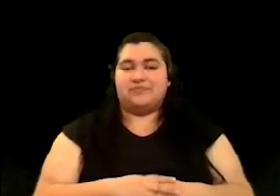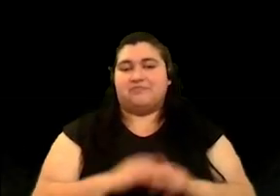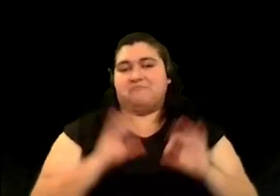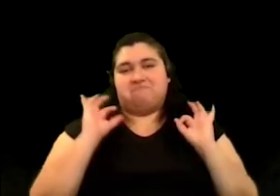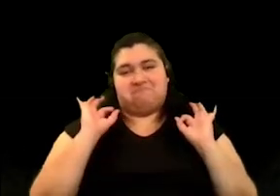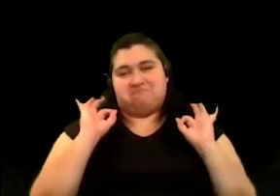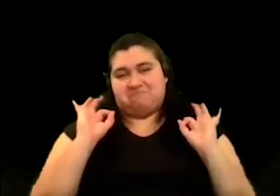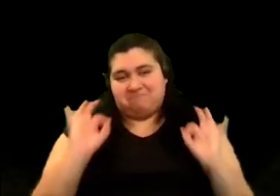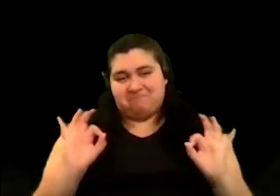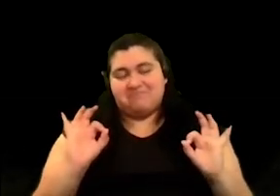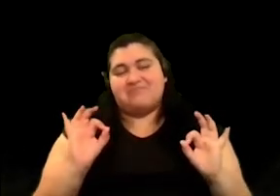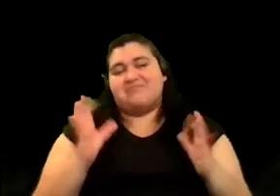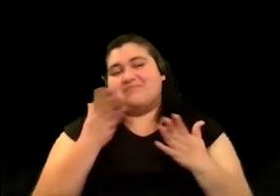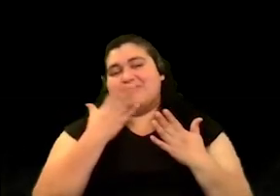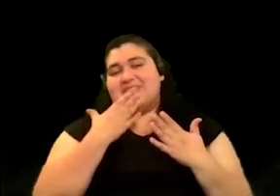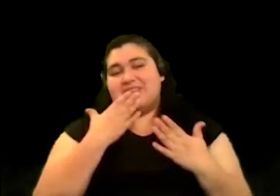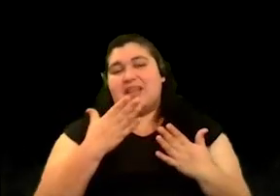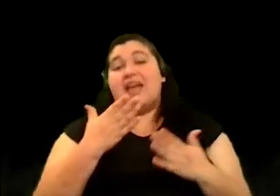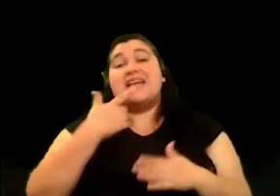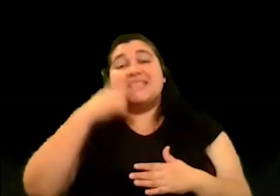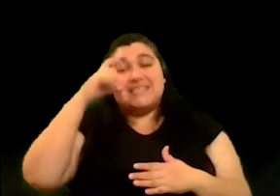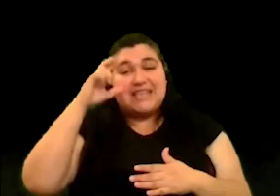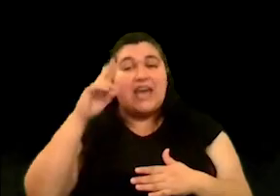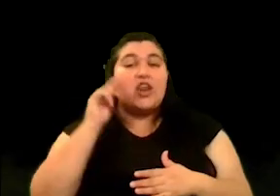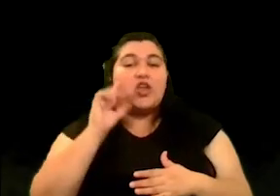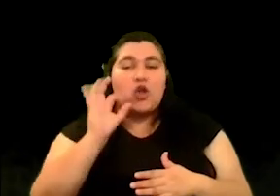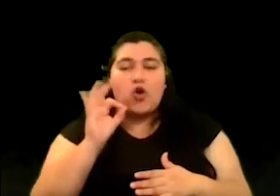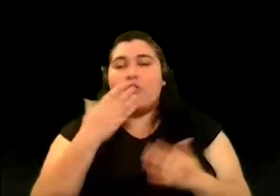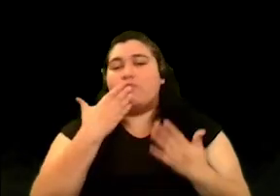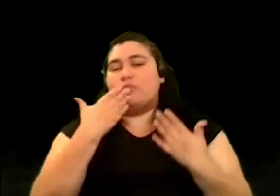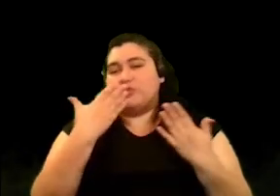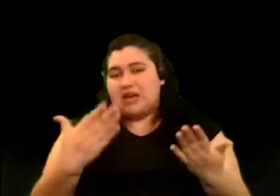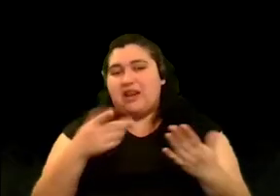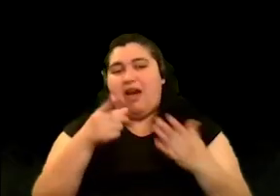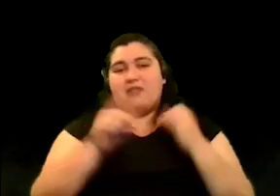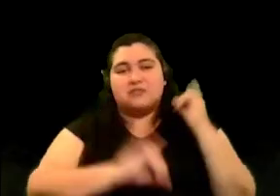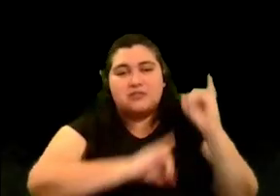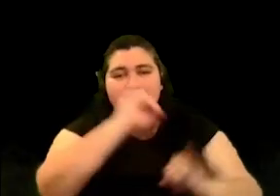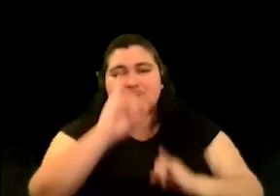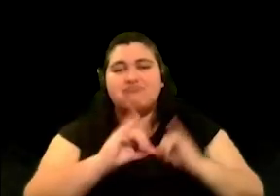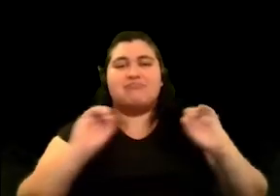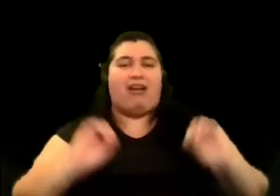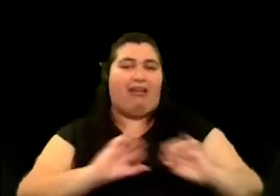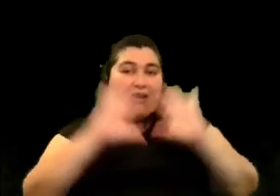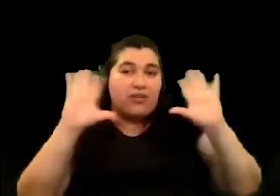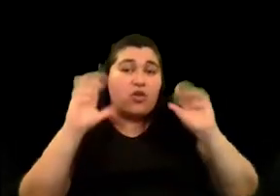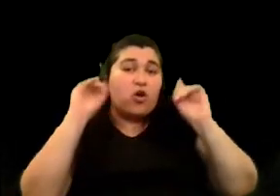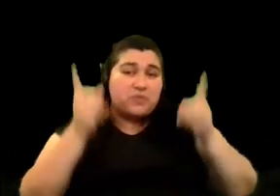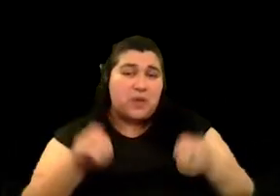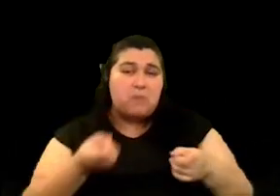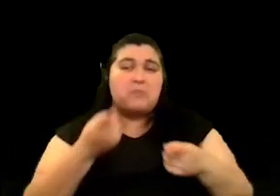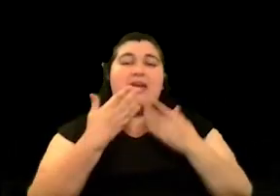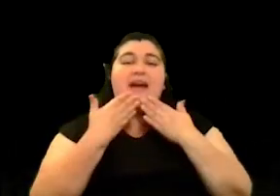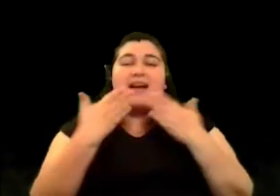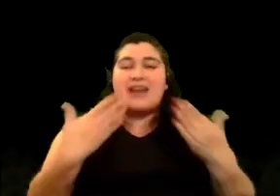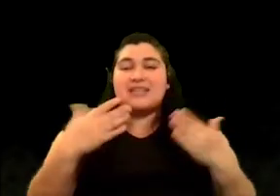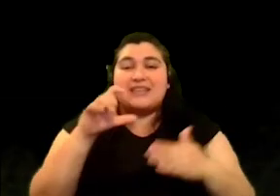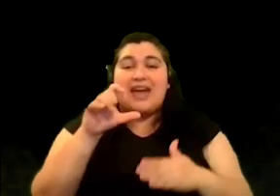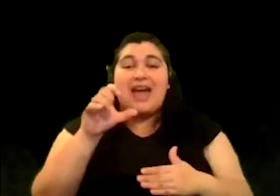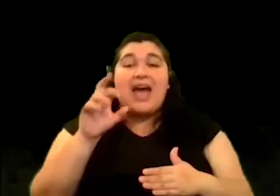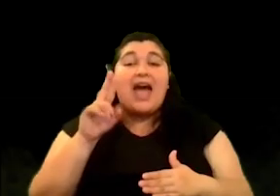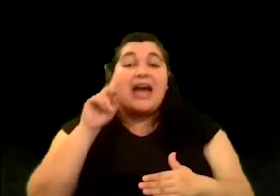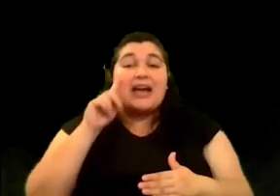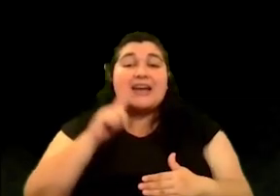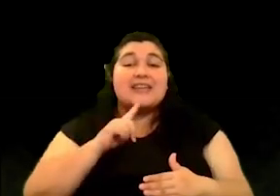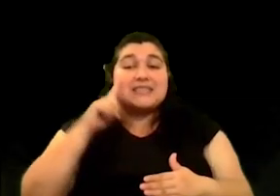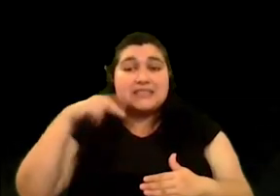Bueno, Sergio, muchísimas gracias, gracias por tu claridad. Bueno, también agradecerle a Cristina, no,